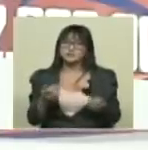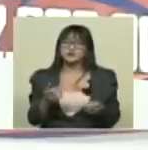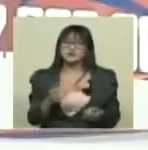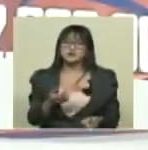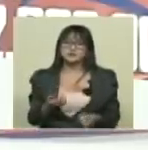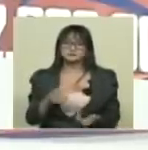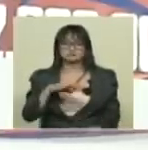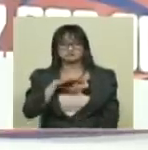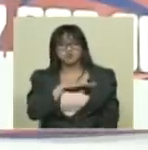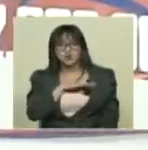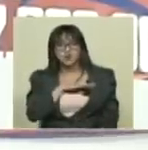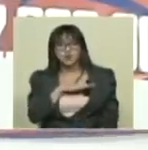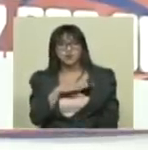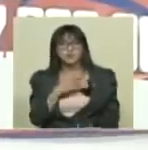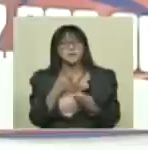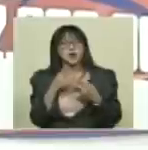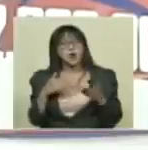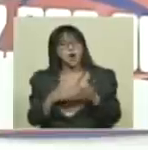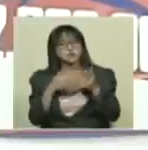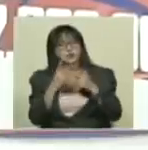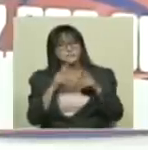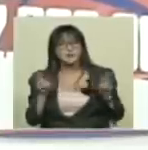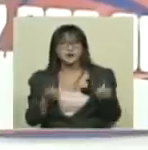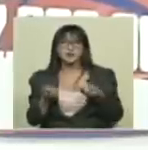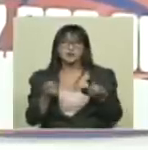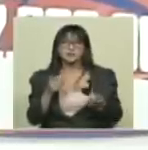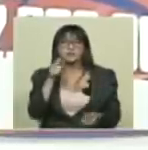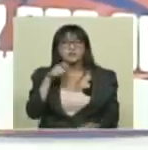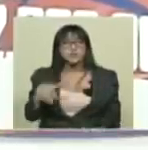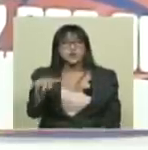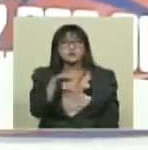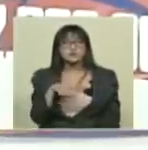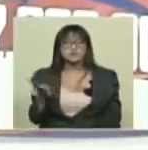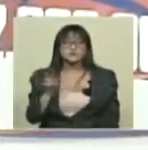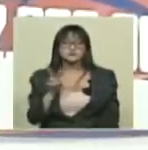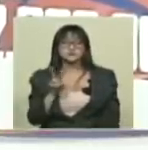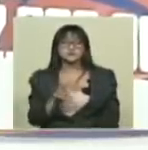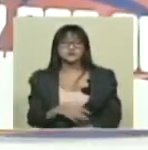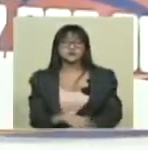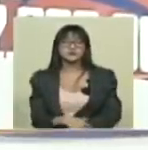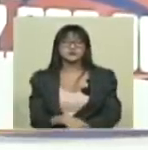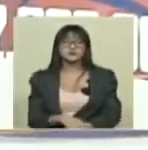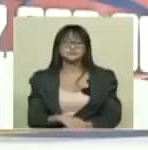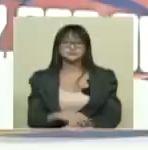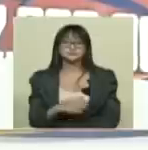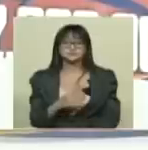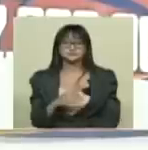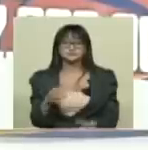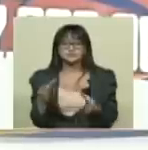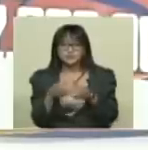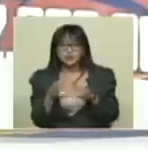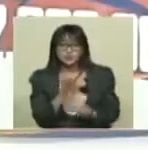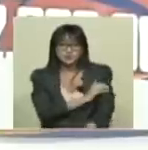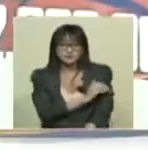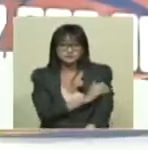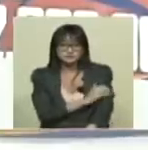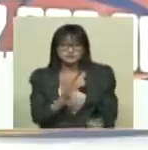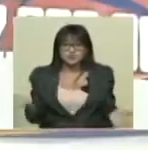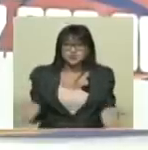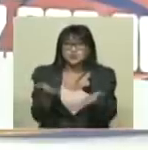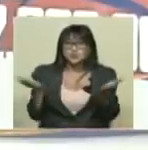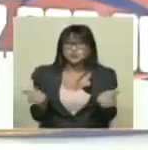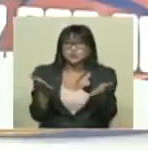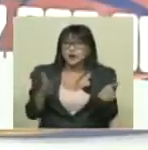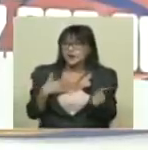las finanzas y la paz económica del pueblo de Venezuela. A los que promovieron desde la derecha y promueven